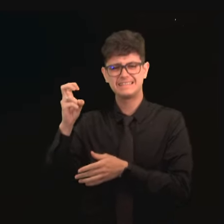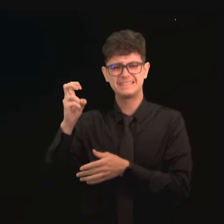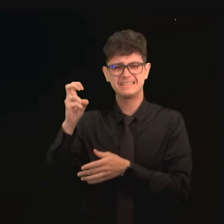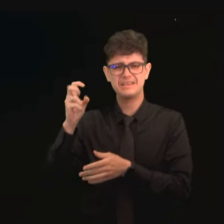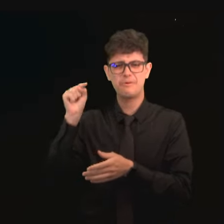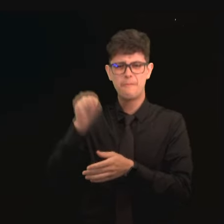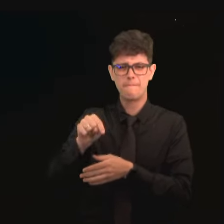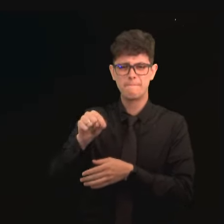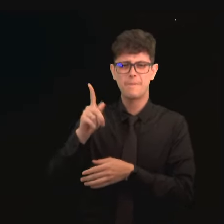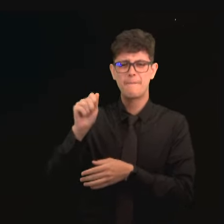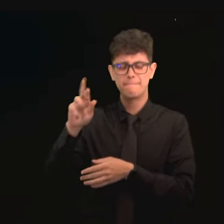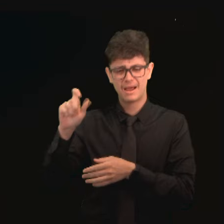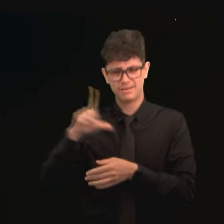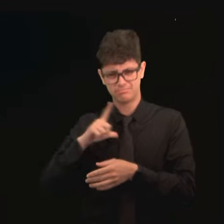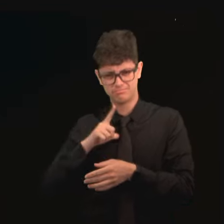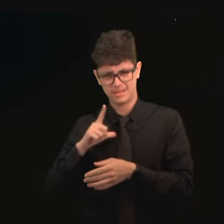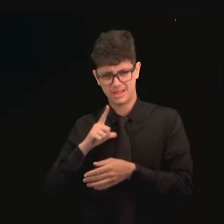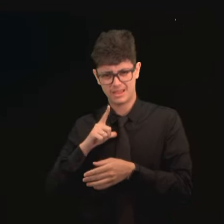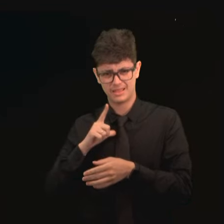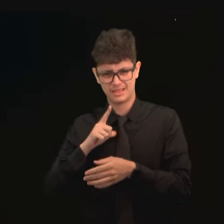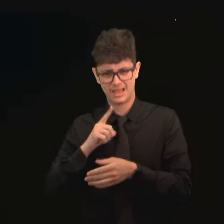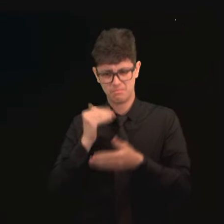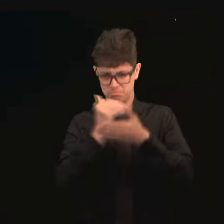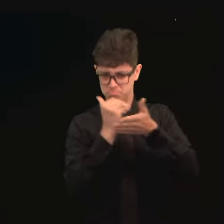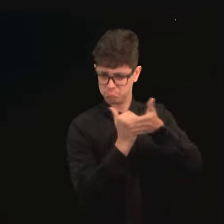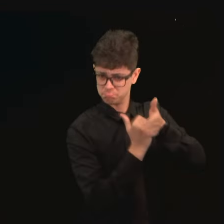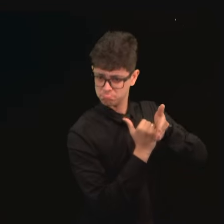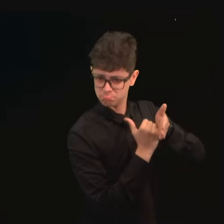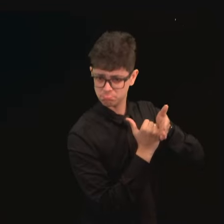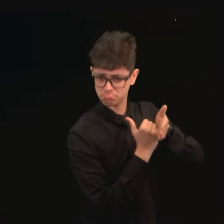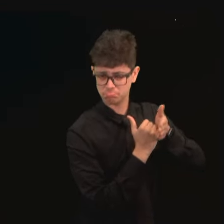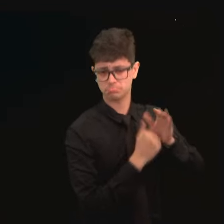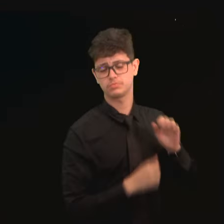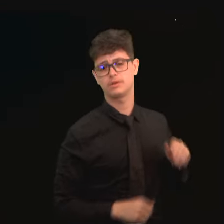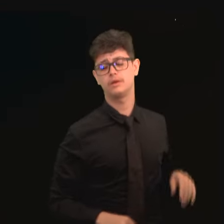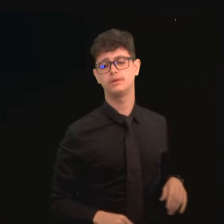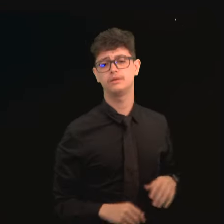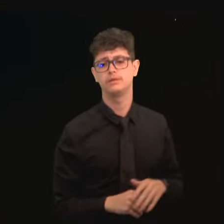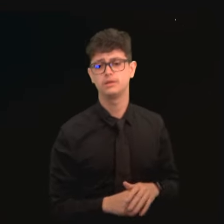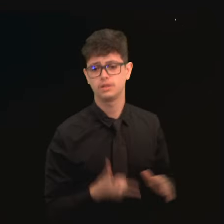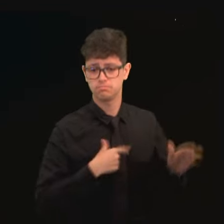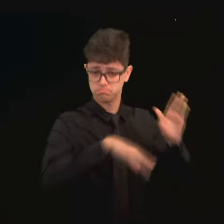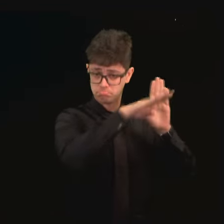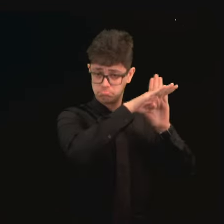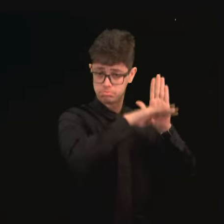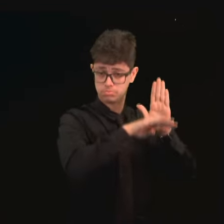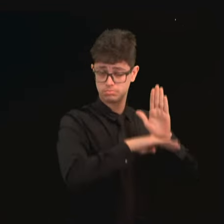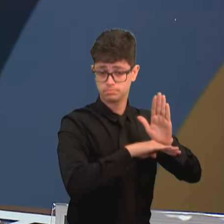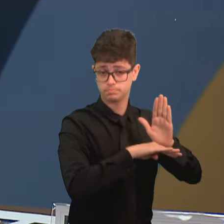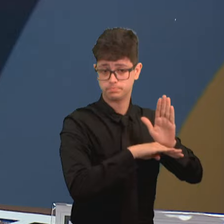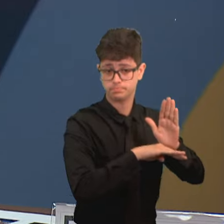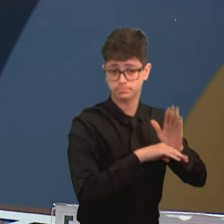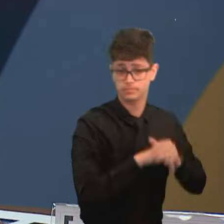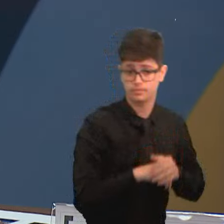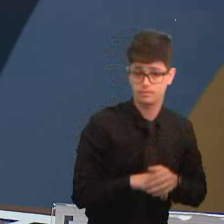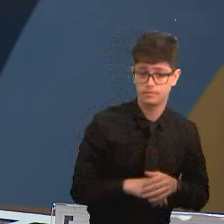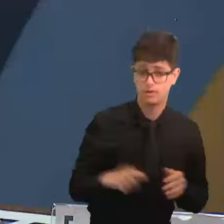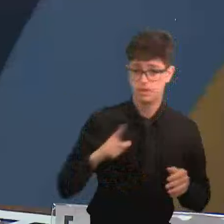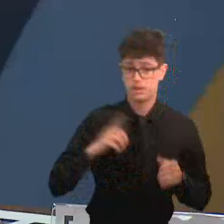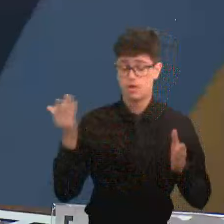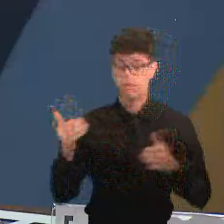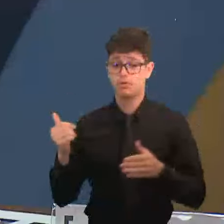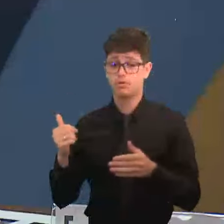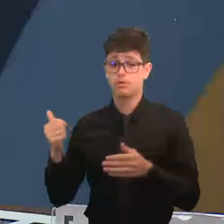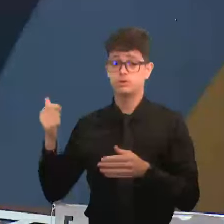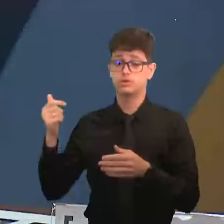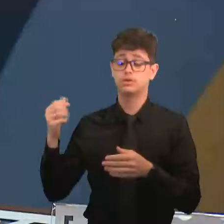tareas de clasificación simples. Dándoles una entrada, ellos veían una propiedad de esa entrada, si era cera o era